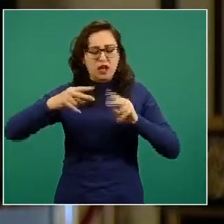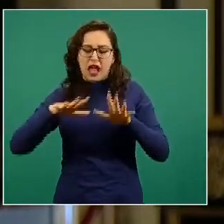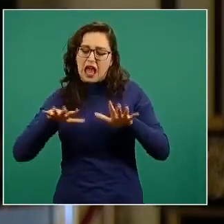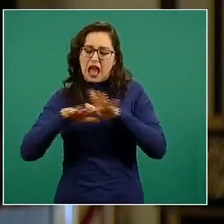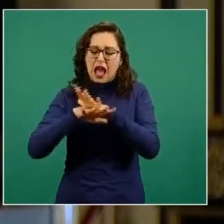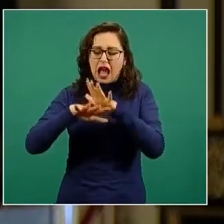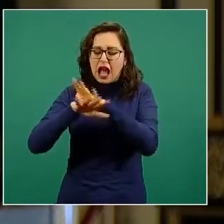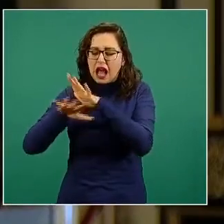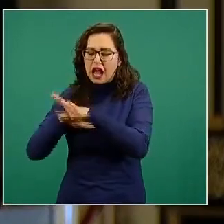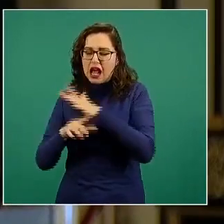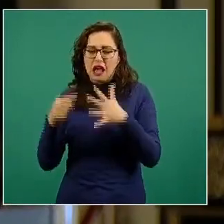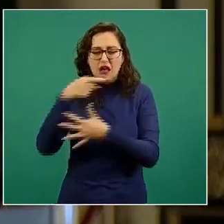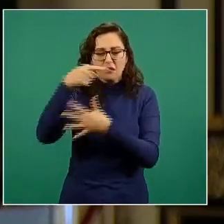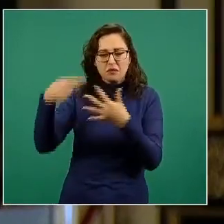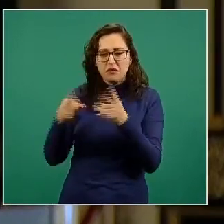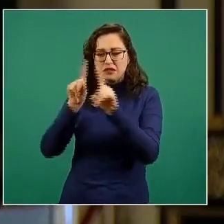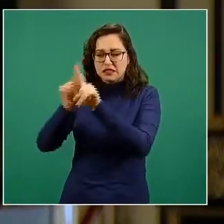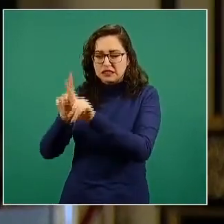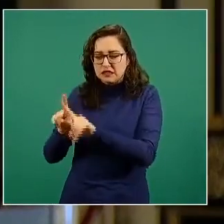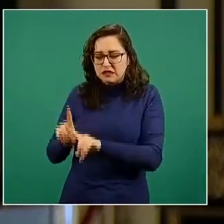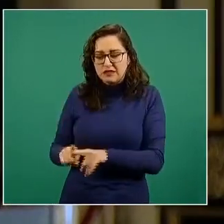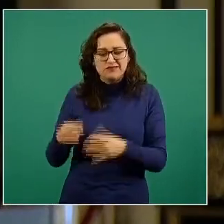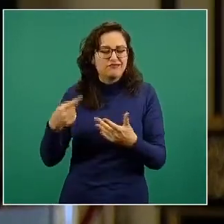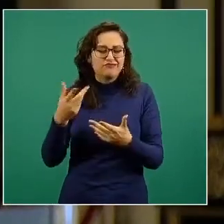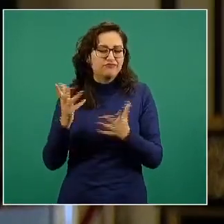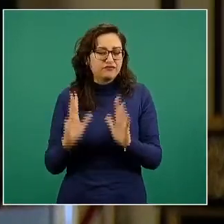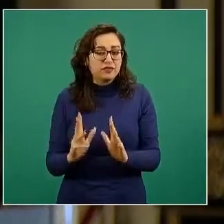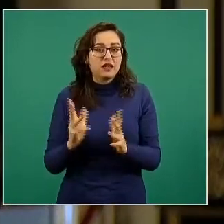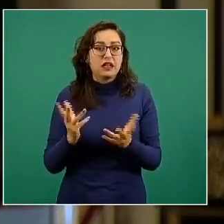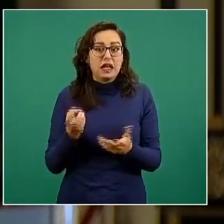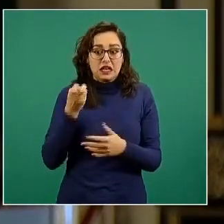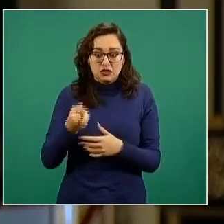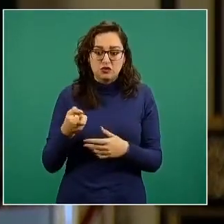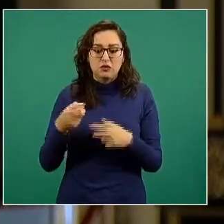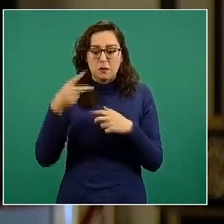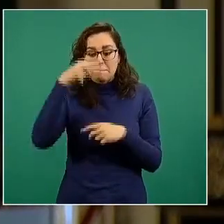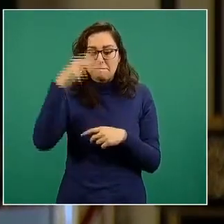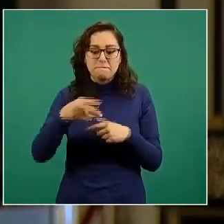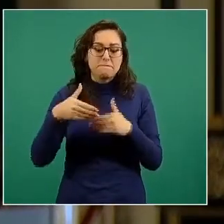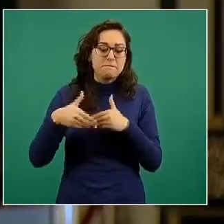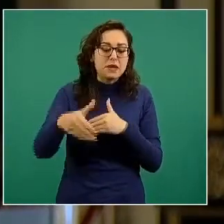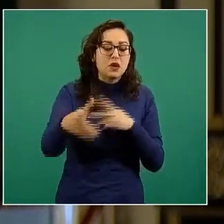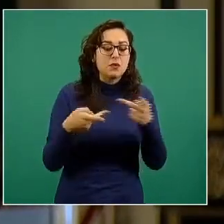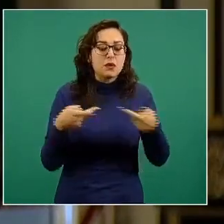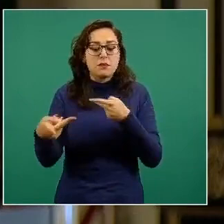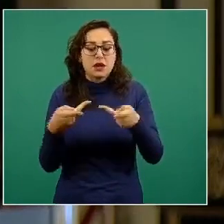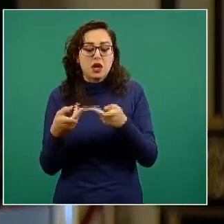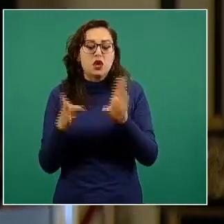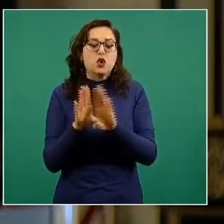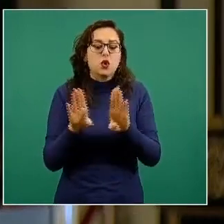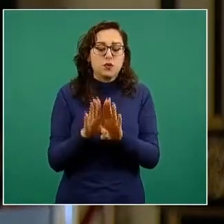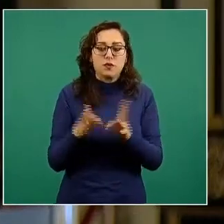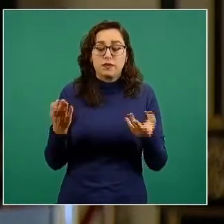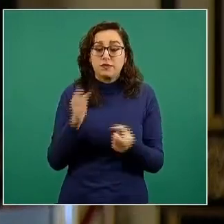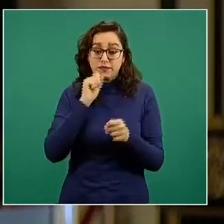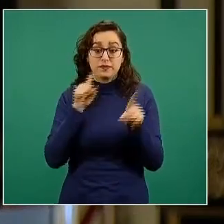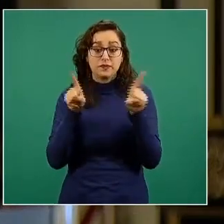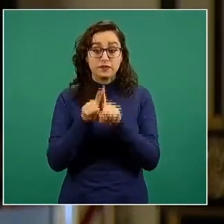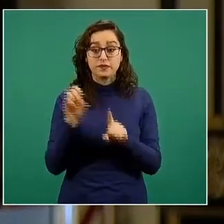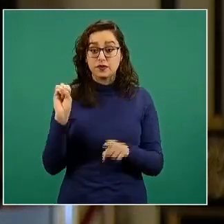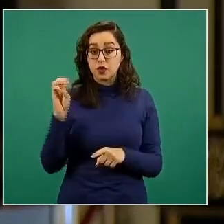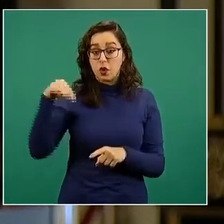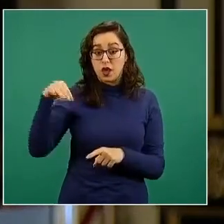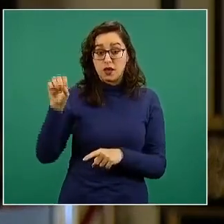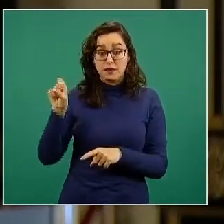precisamente México para este segundo año de la pandemia? Y bueno, también relativamente de la OMS, señala que 10